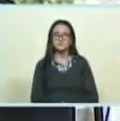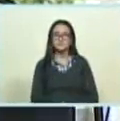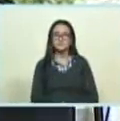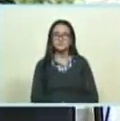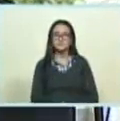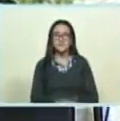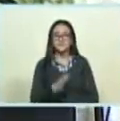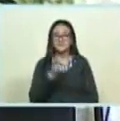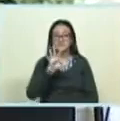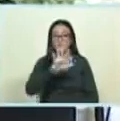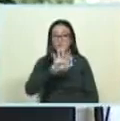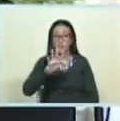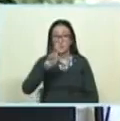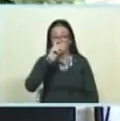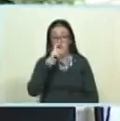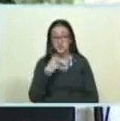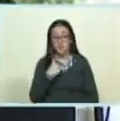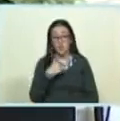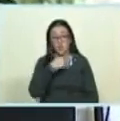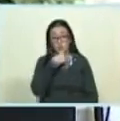la mía, 54 años.